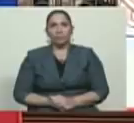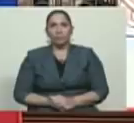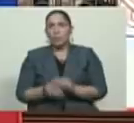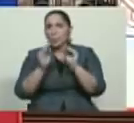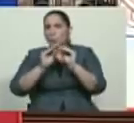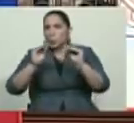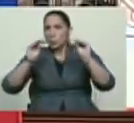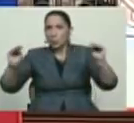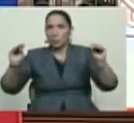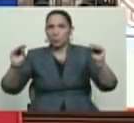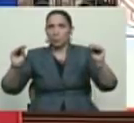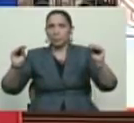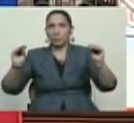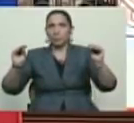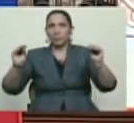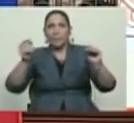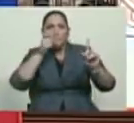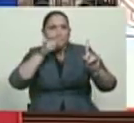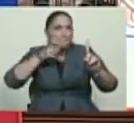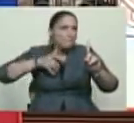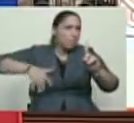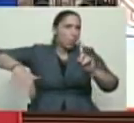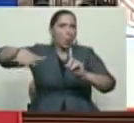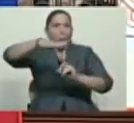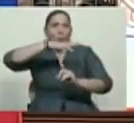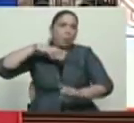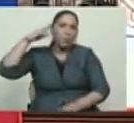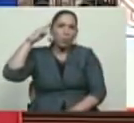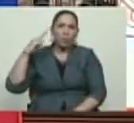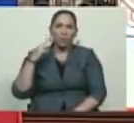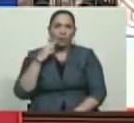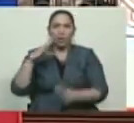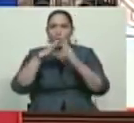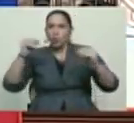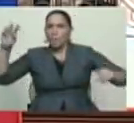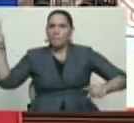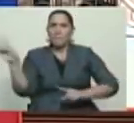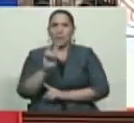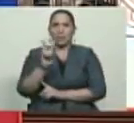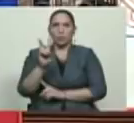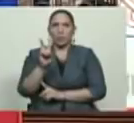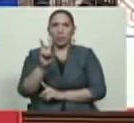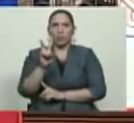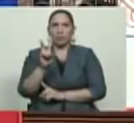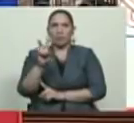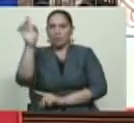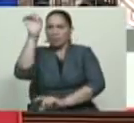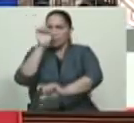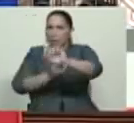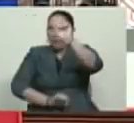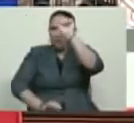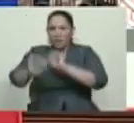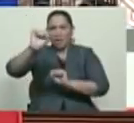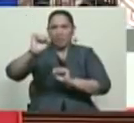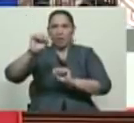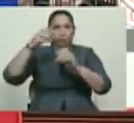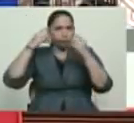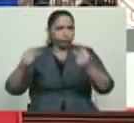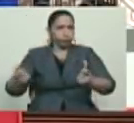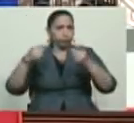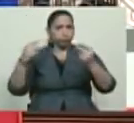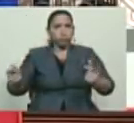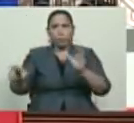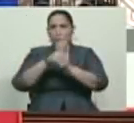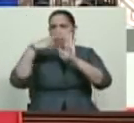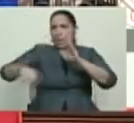llamado al pueblo bolivariano y a todo el pueblo de venezuela para defender activamente el derecho a la